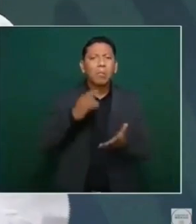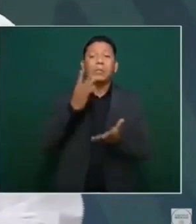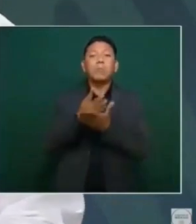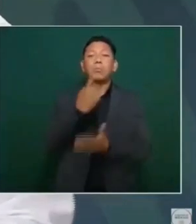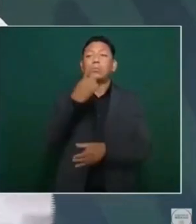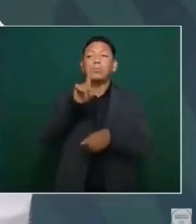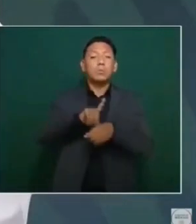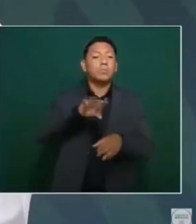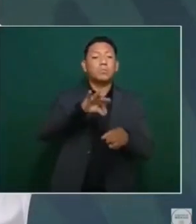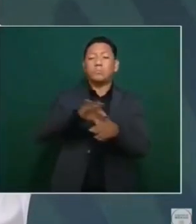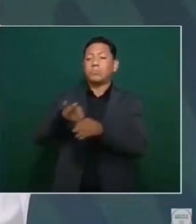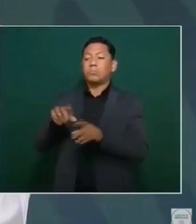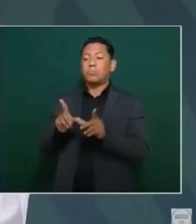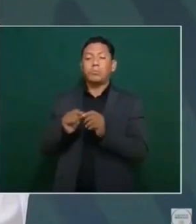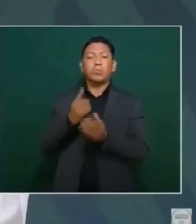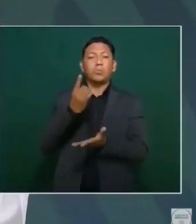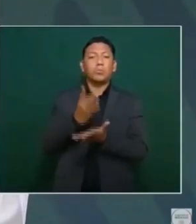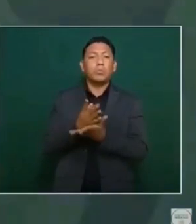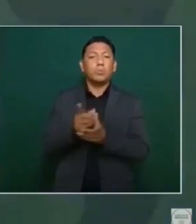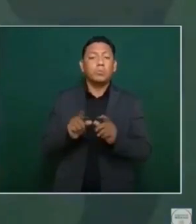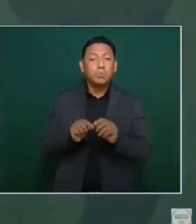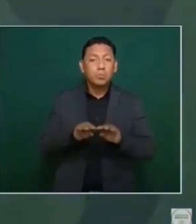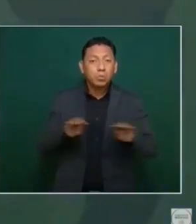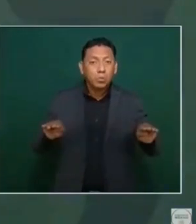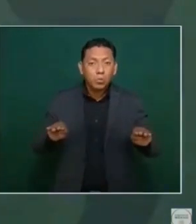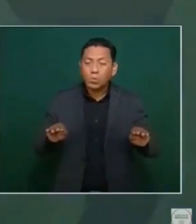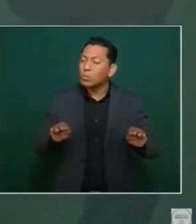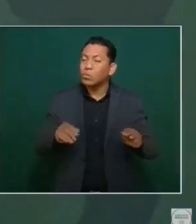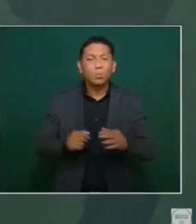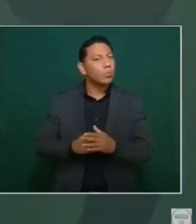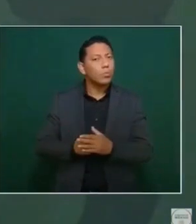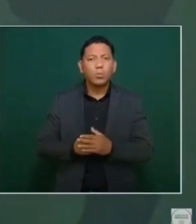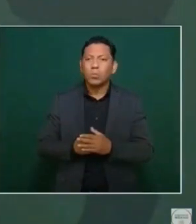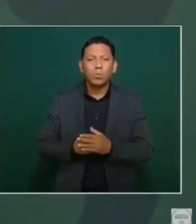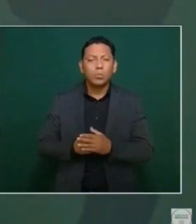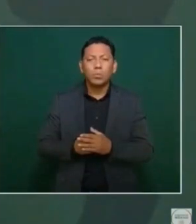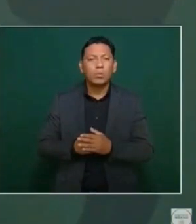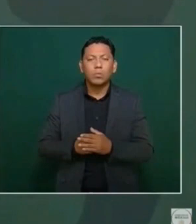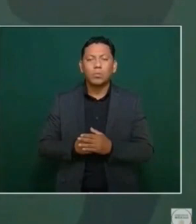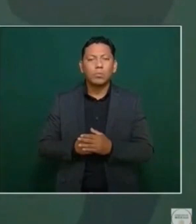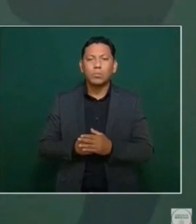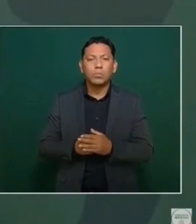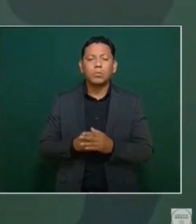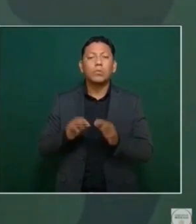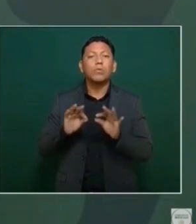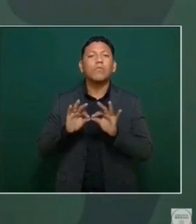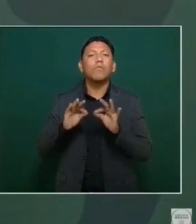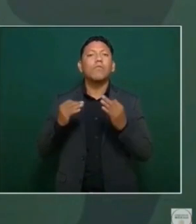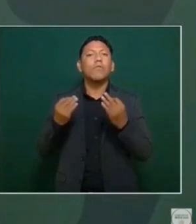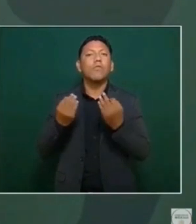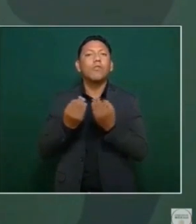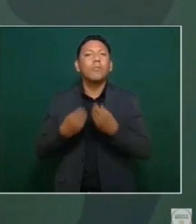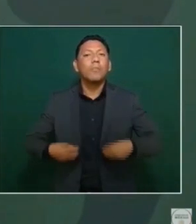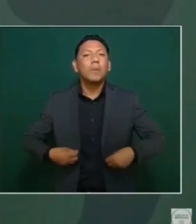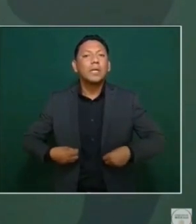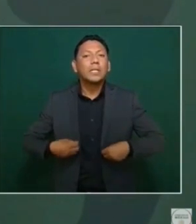constitucional es una forma de vida